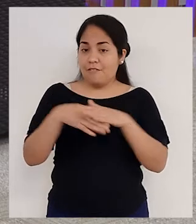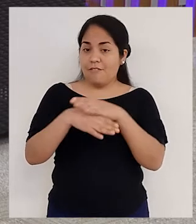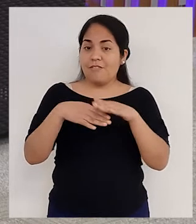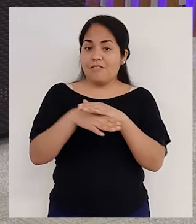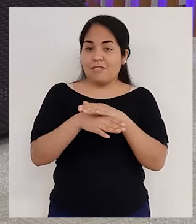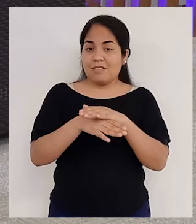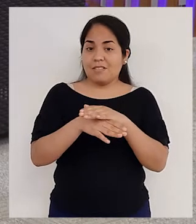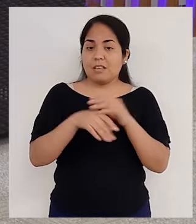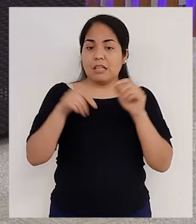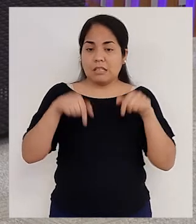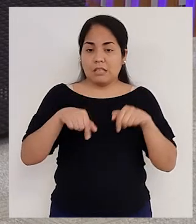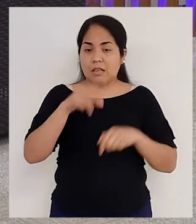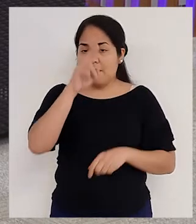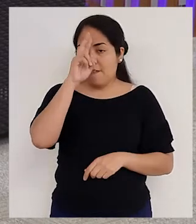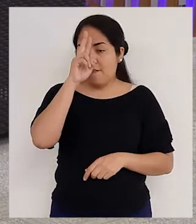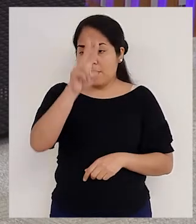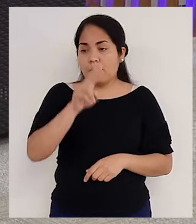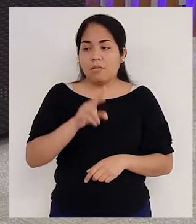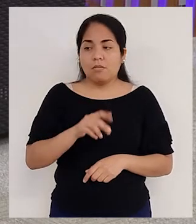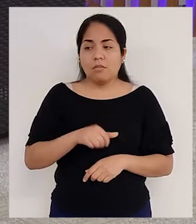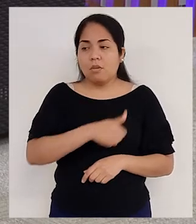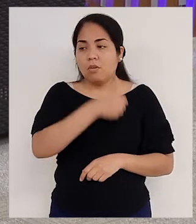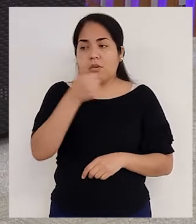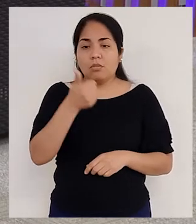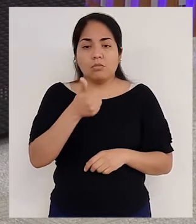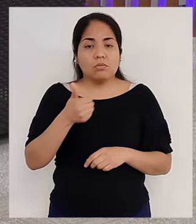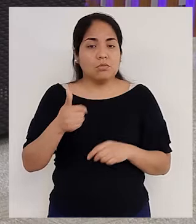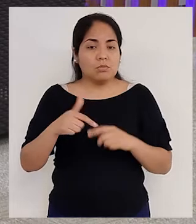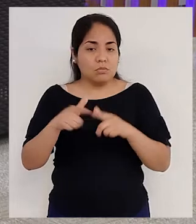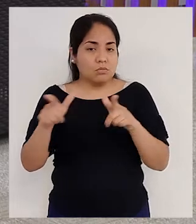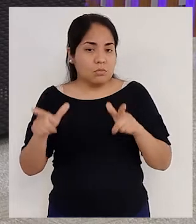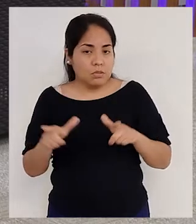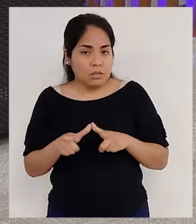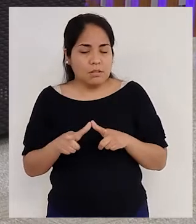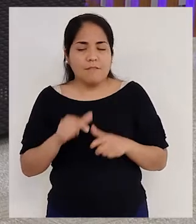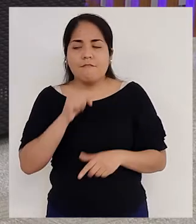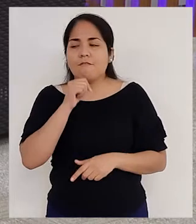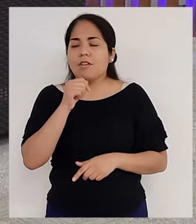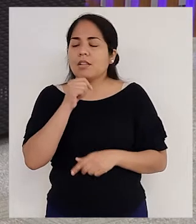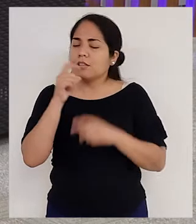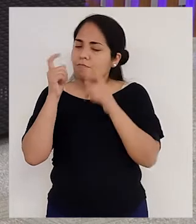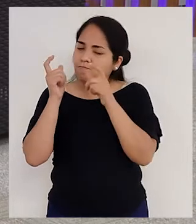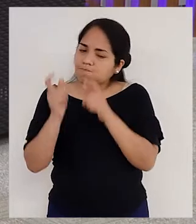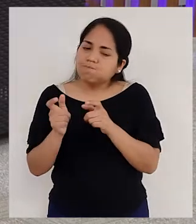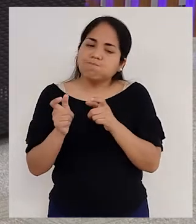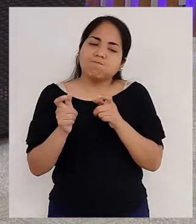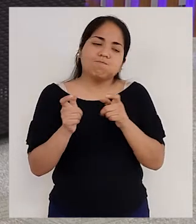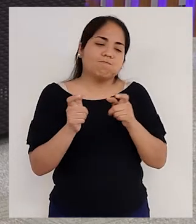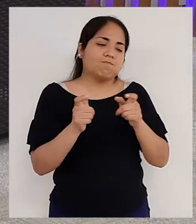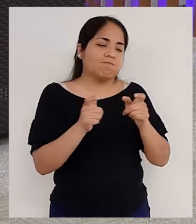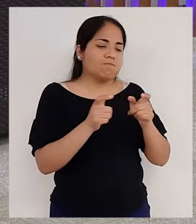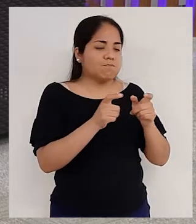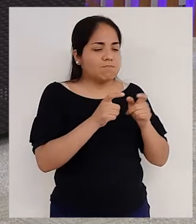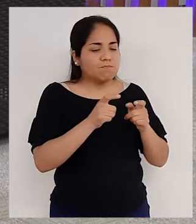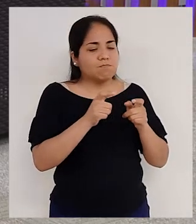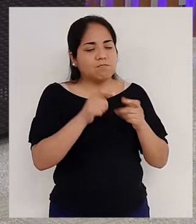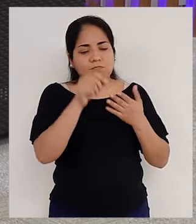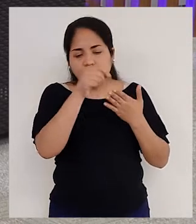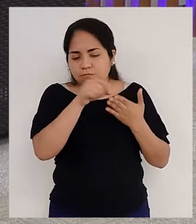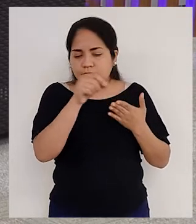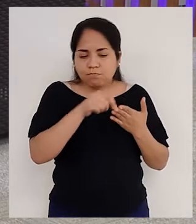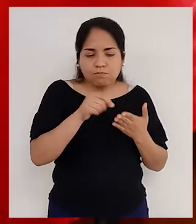de la accesibilidad en el Perú y en muchas otras partes del mundo es la fiscalización. Es necesario